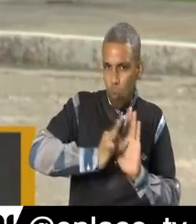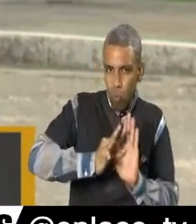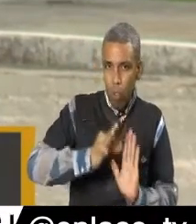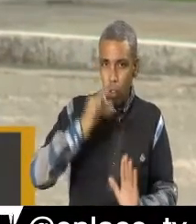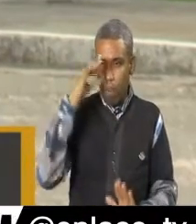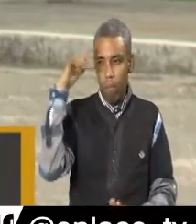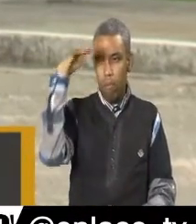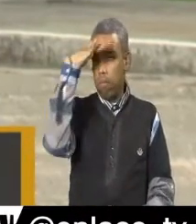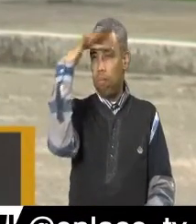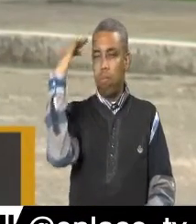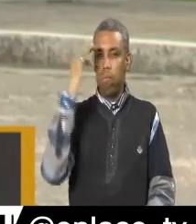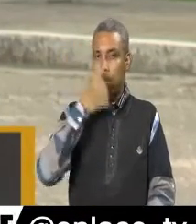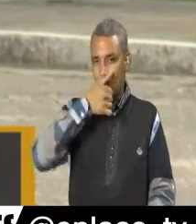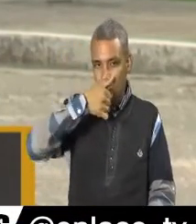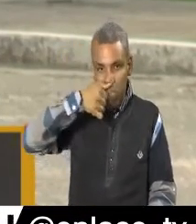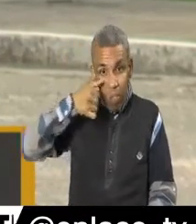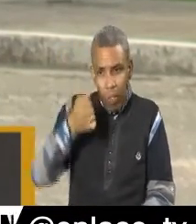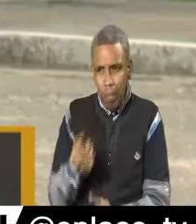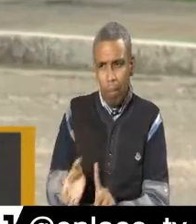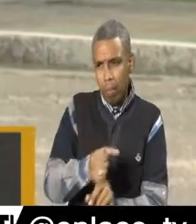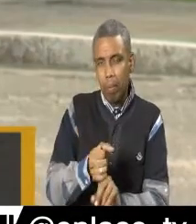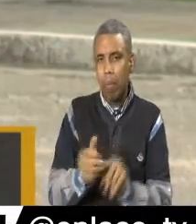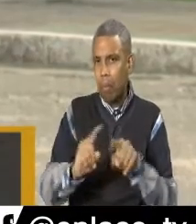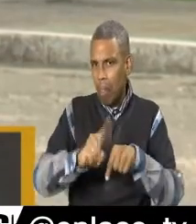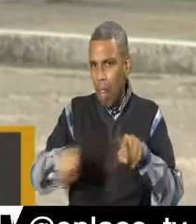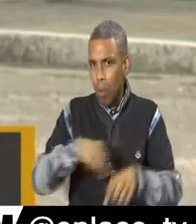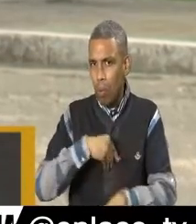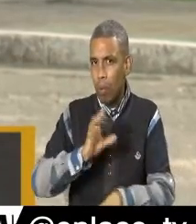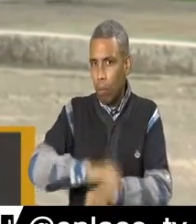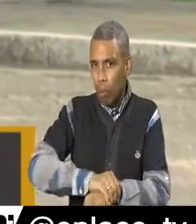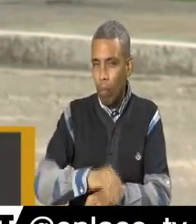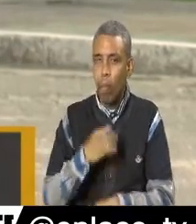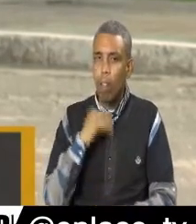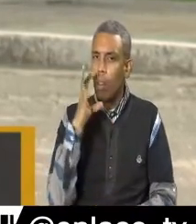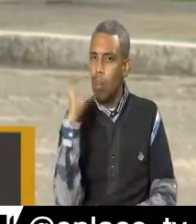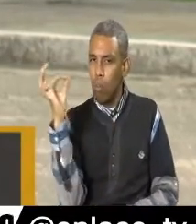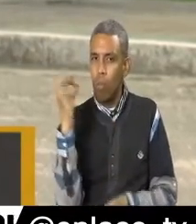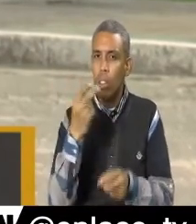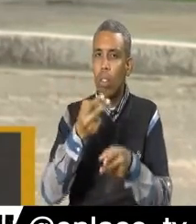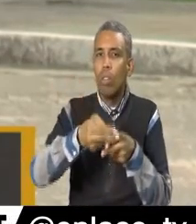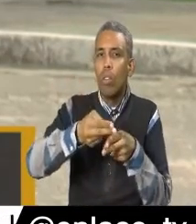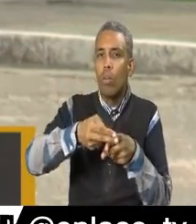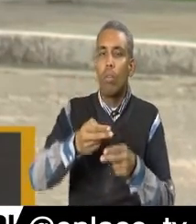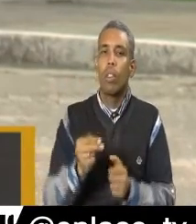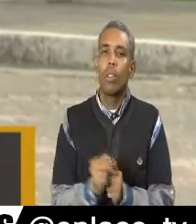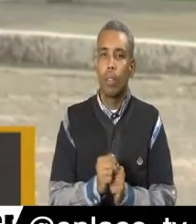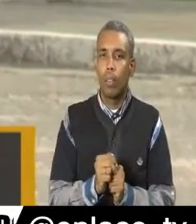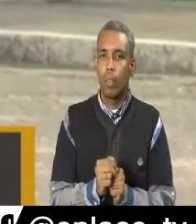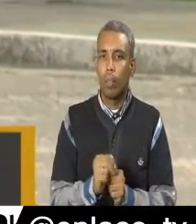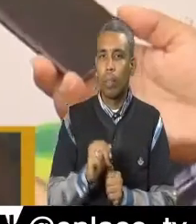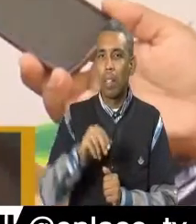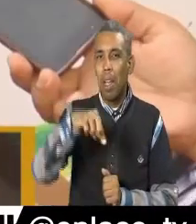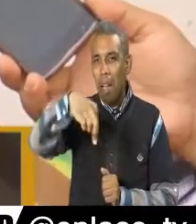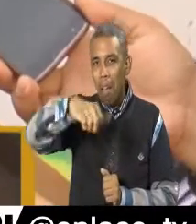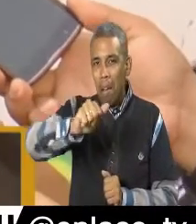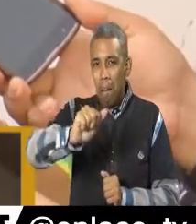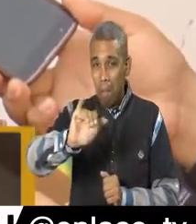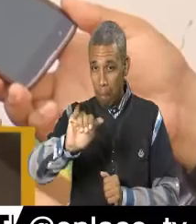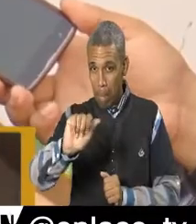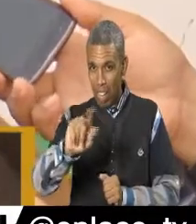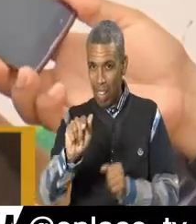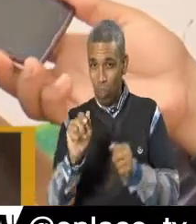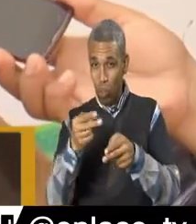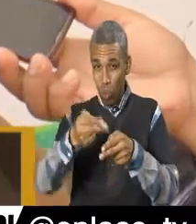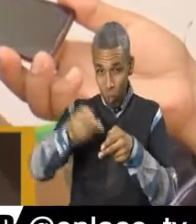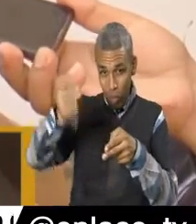detenidos, aunque aún no está confirmado por las autoridades, estaría un hombre a quien le denominan alias Payaso. Nosotros venimos